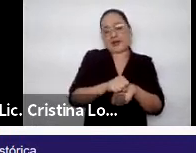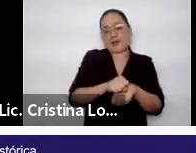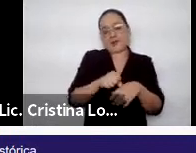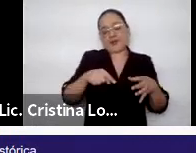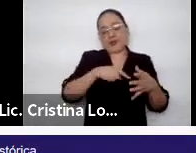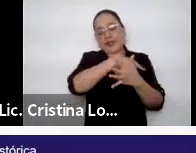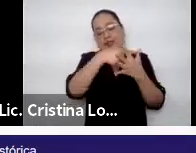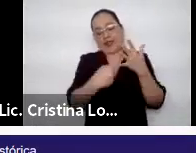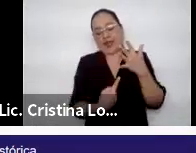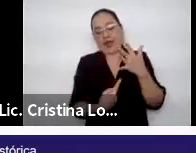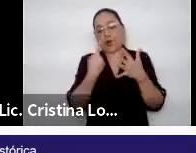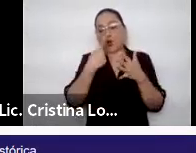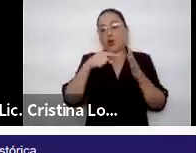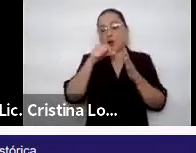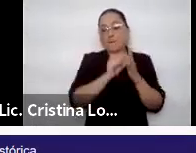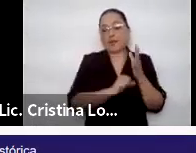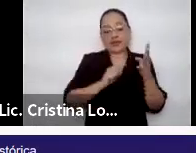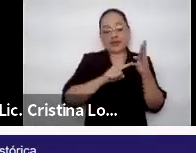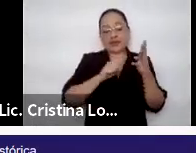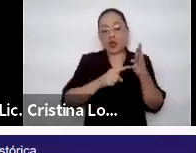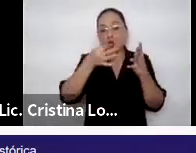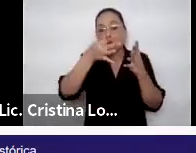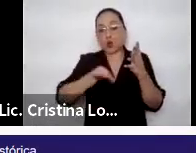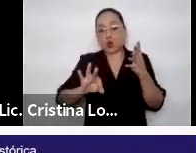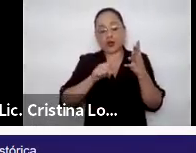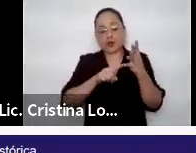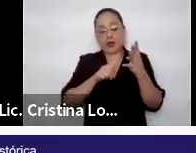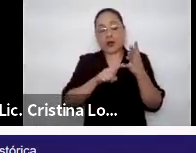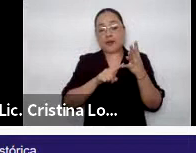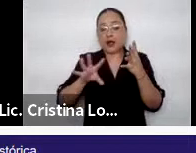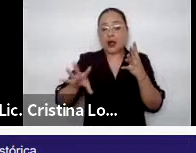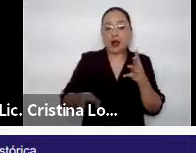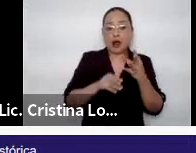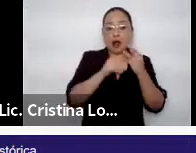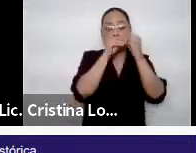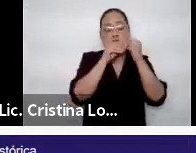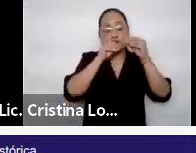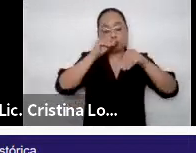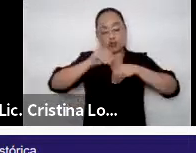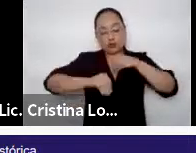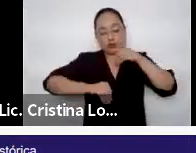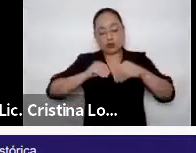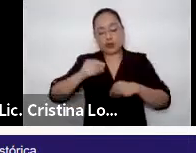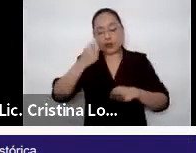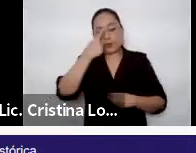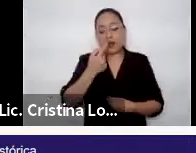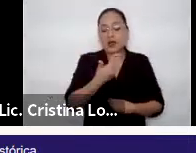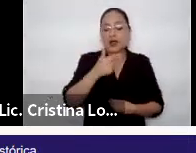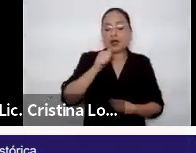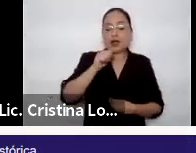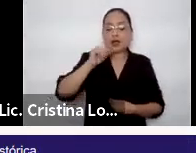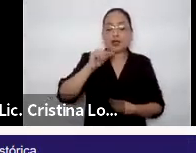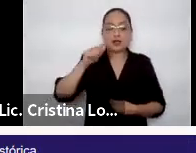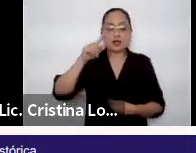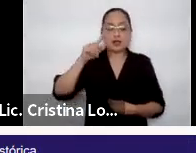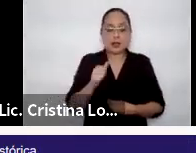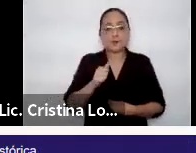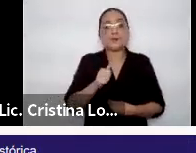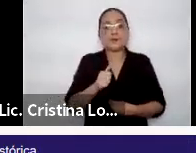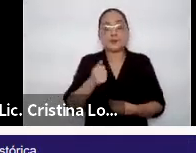calendario, para que conforme, para que se haga todo el procedimiento para conformar la Gaceta con esa